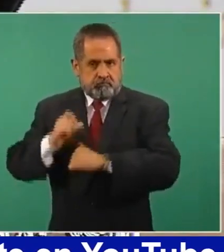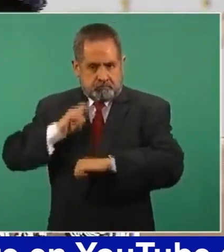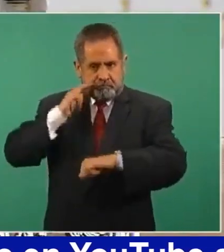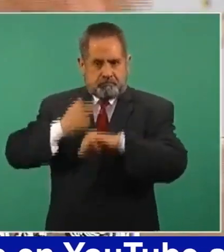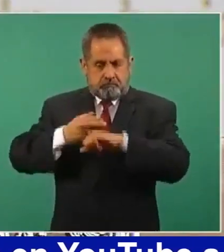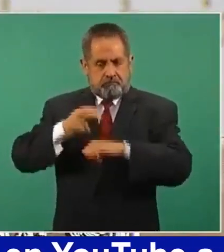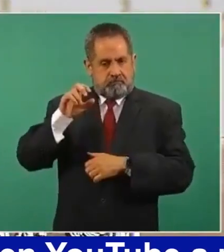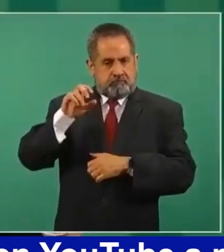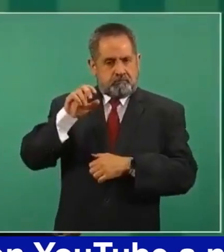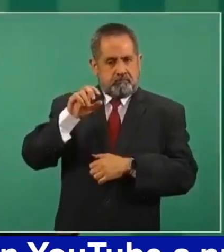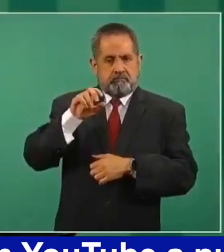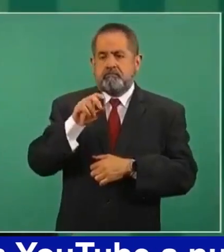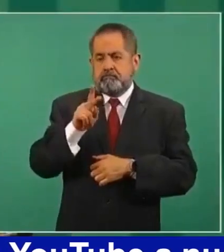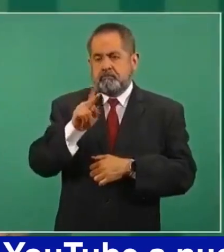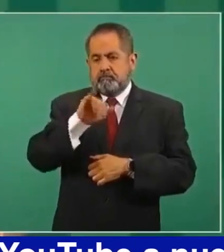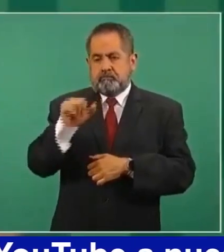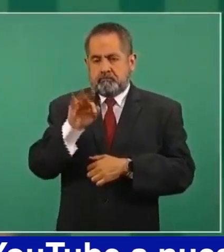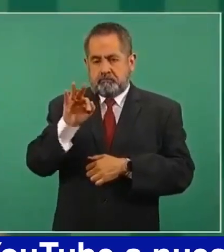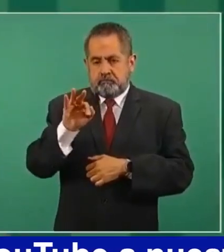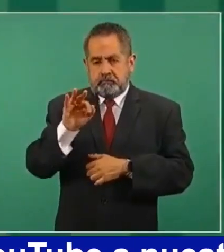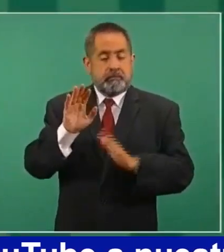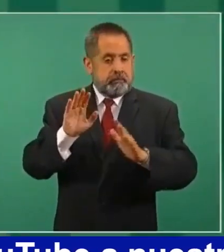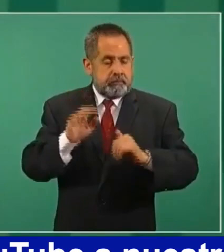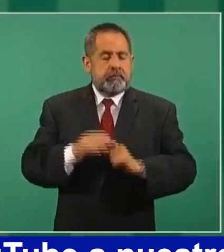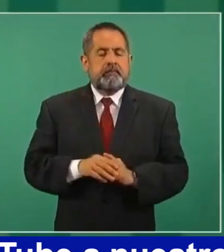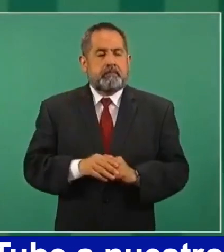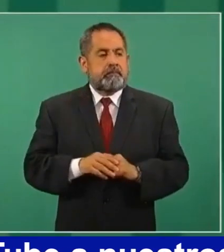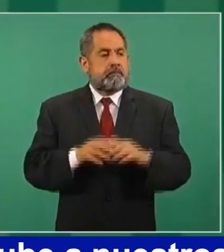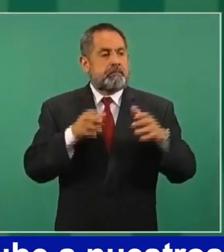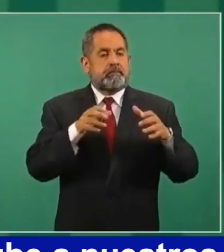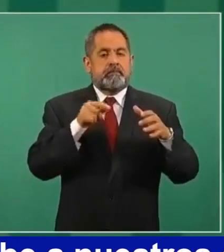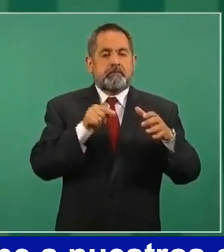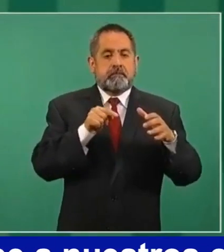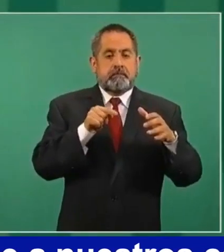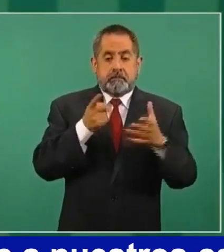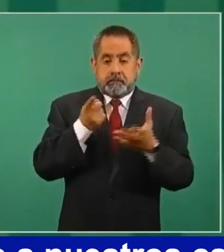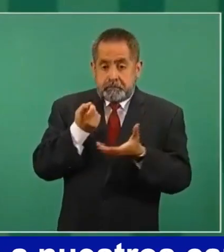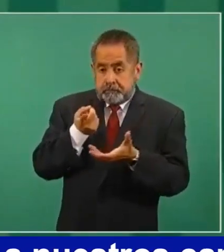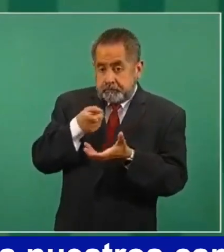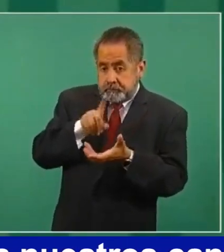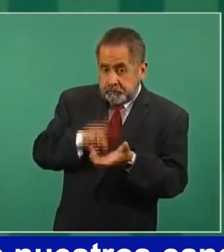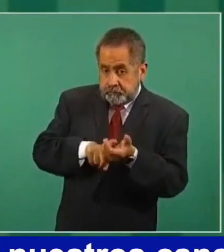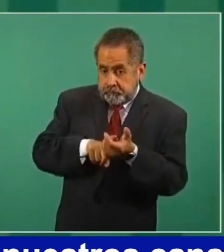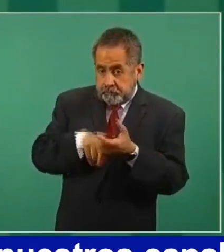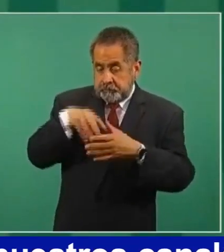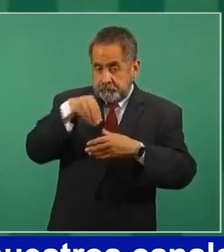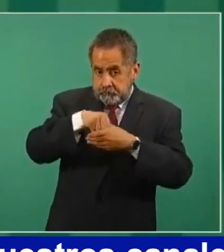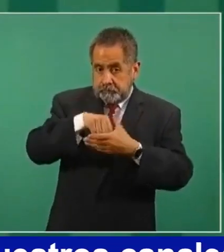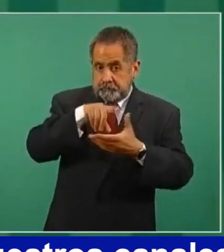los responsables. Pero al mismo tiempo, al interior del Poder Judicial